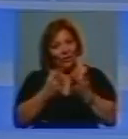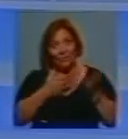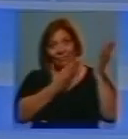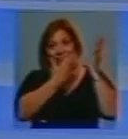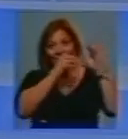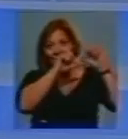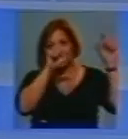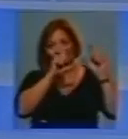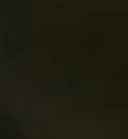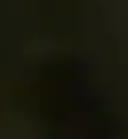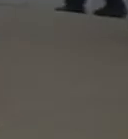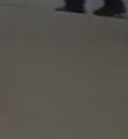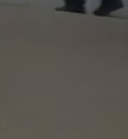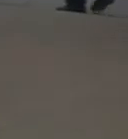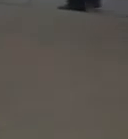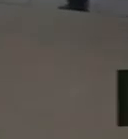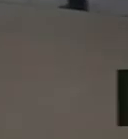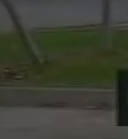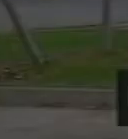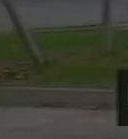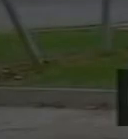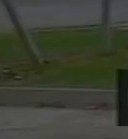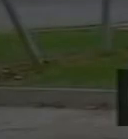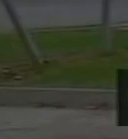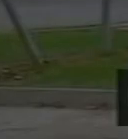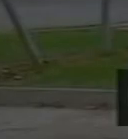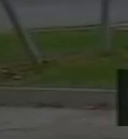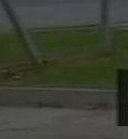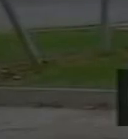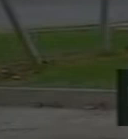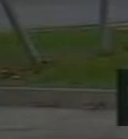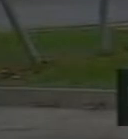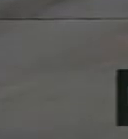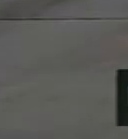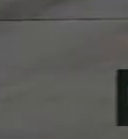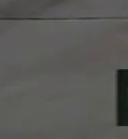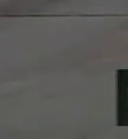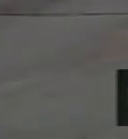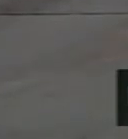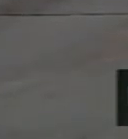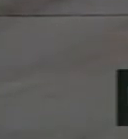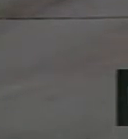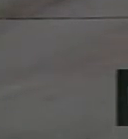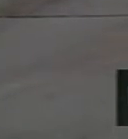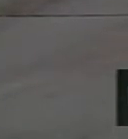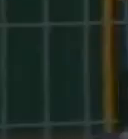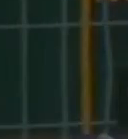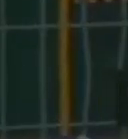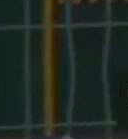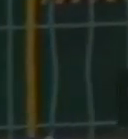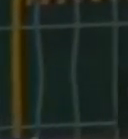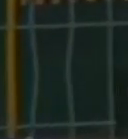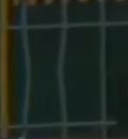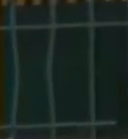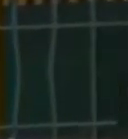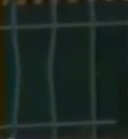títulos de la jornada. El conflicto del sector lácteo continúa sin solución. Los trabajadores incrementaron sus medidas y